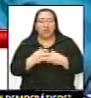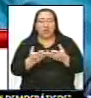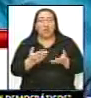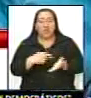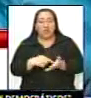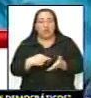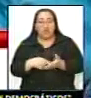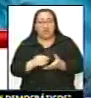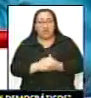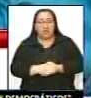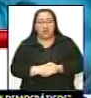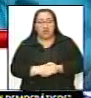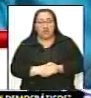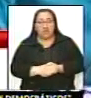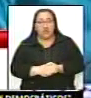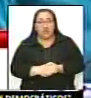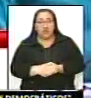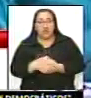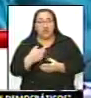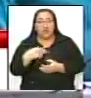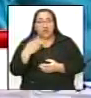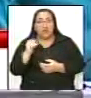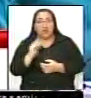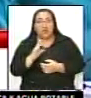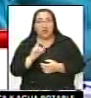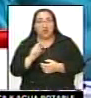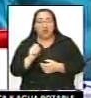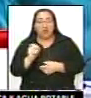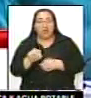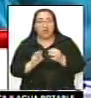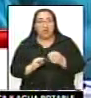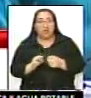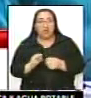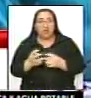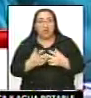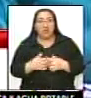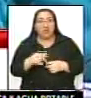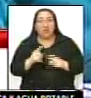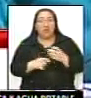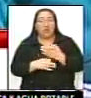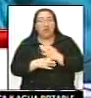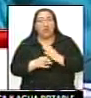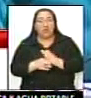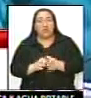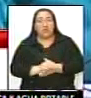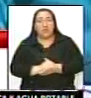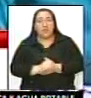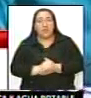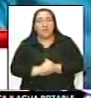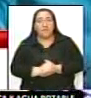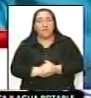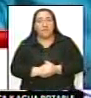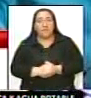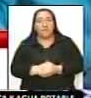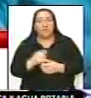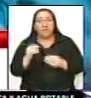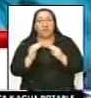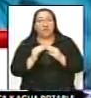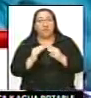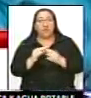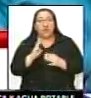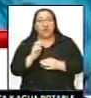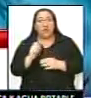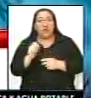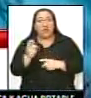deuda tienen como referencia el bono del Tesoro americano, de una o de otra manera. A esa tasa del bono del